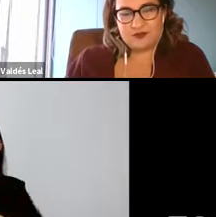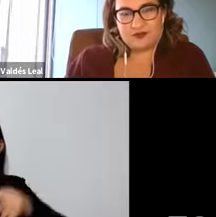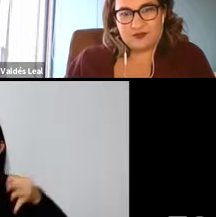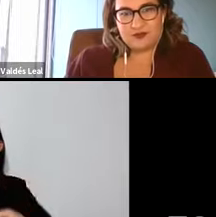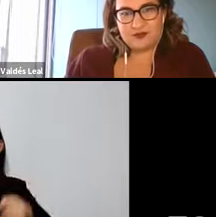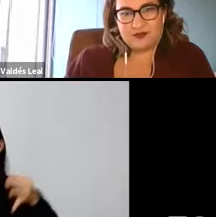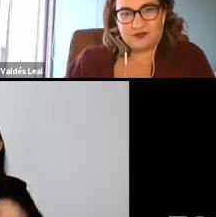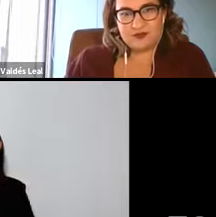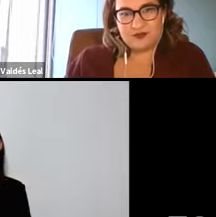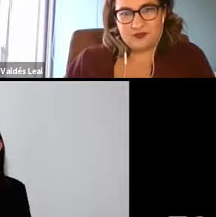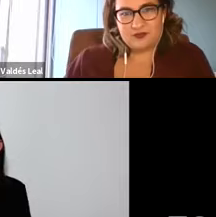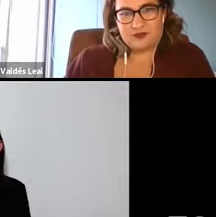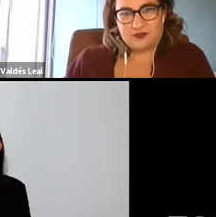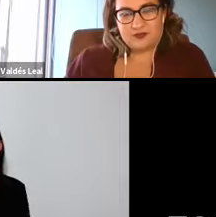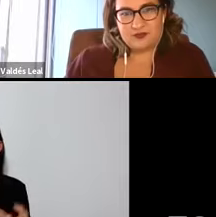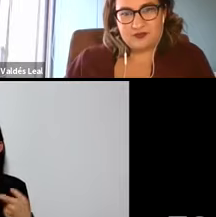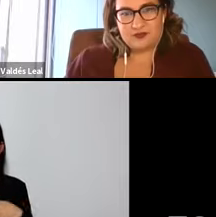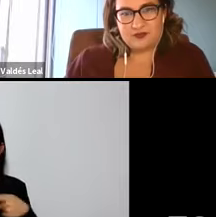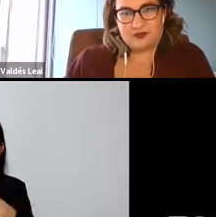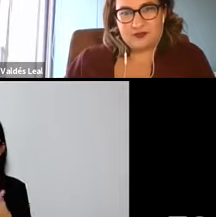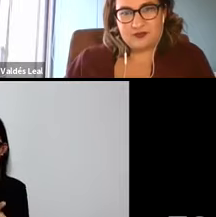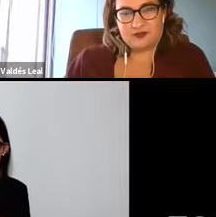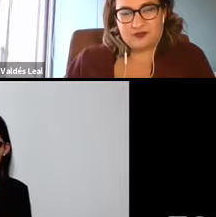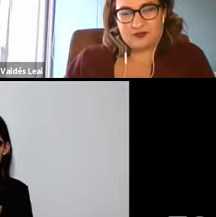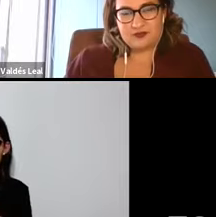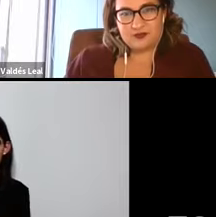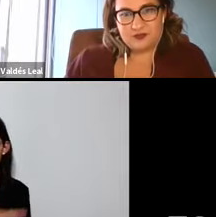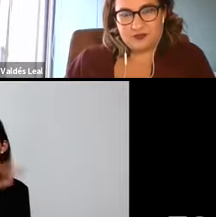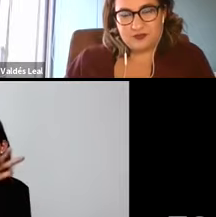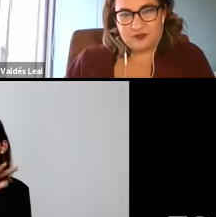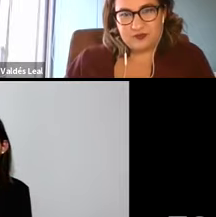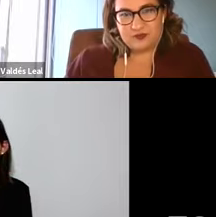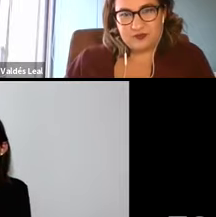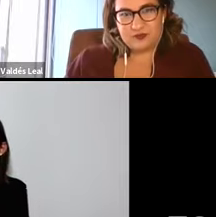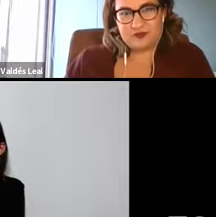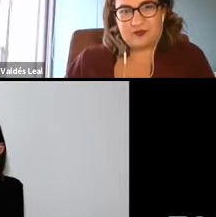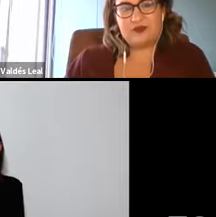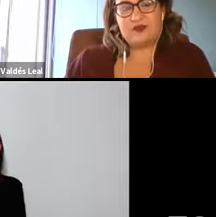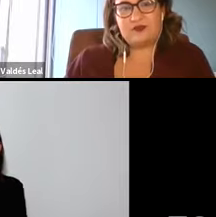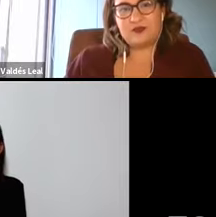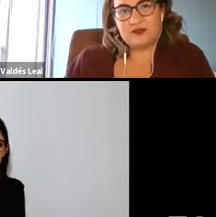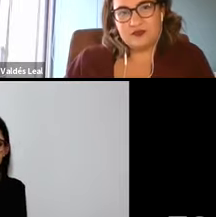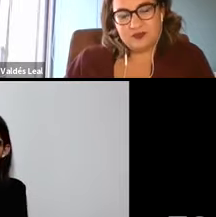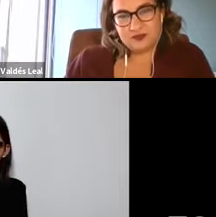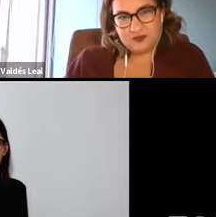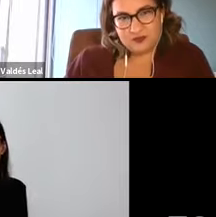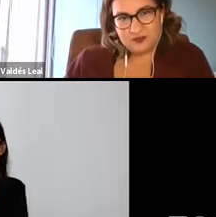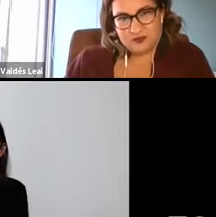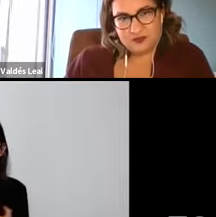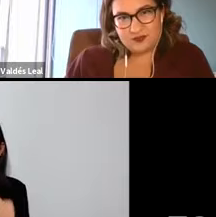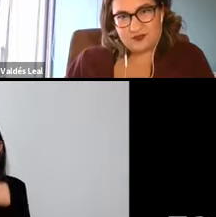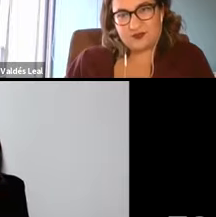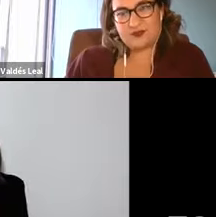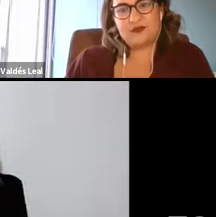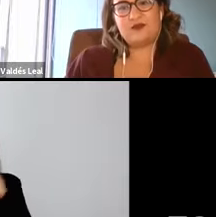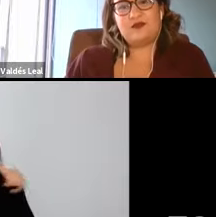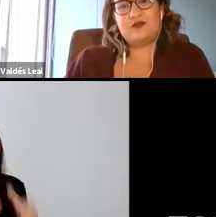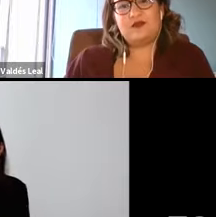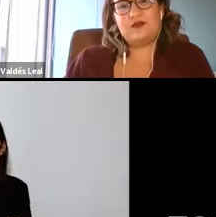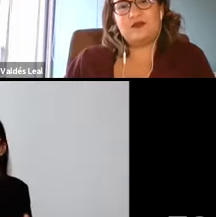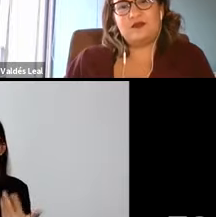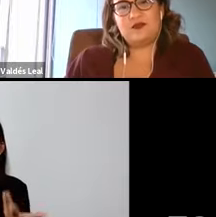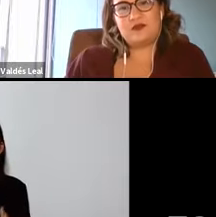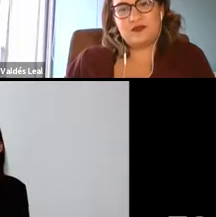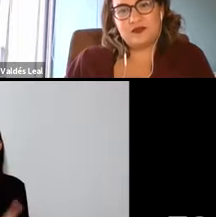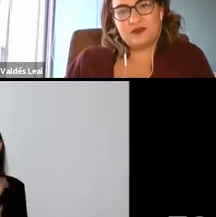valer frente a alguna mayoría, por ejemplo, que es reflejada en alguna norma o en alguna práctica, que como puede ser. Entonces, sin